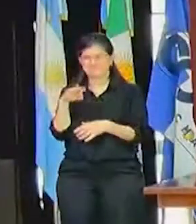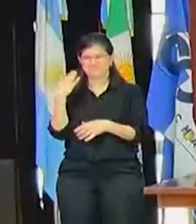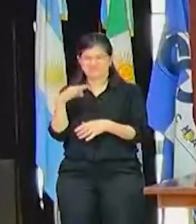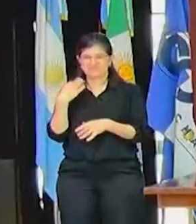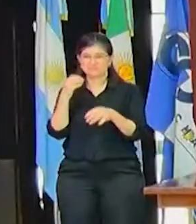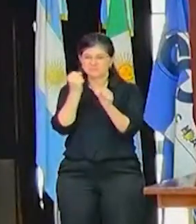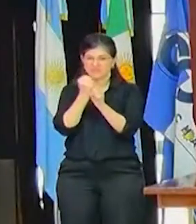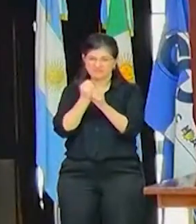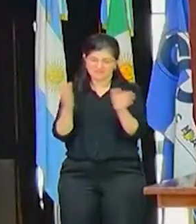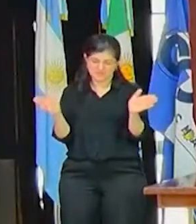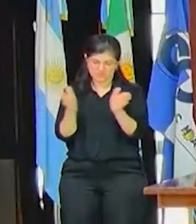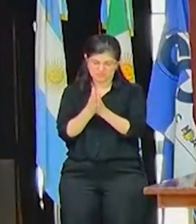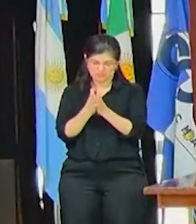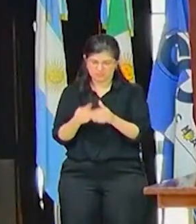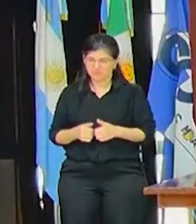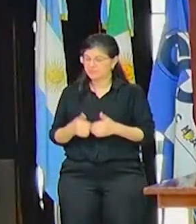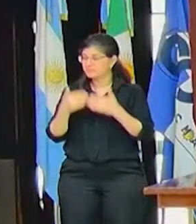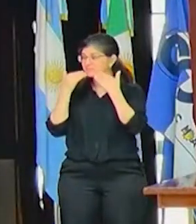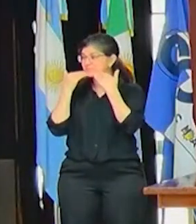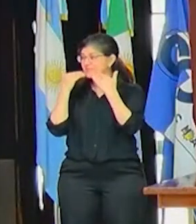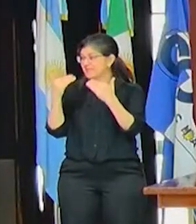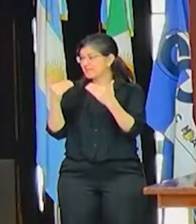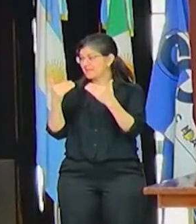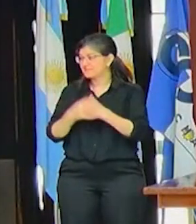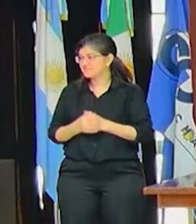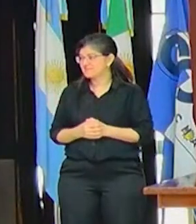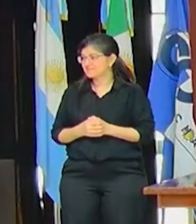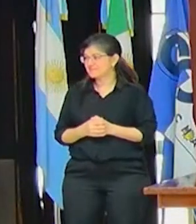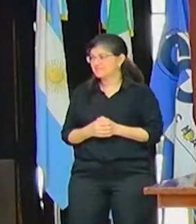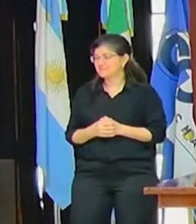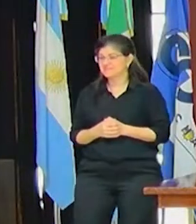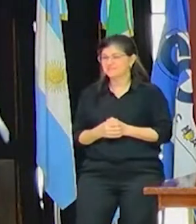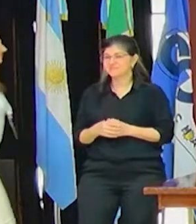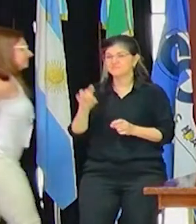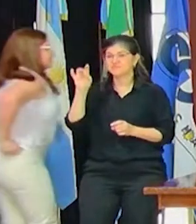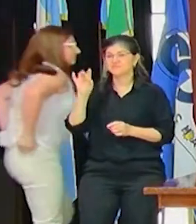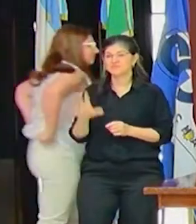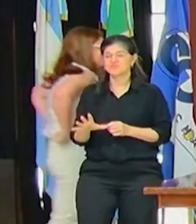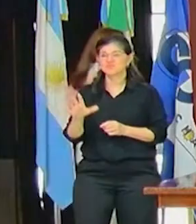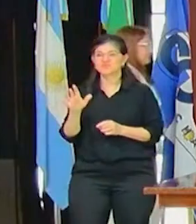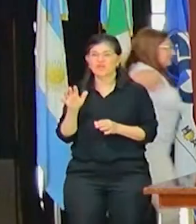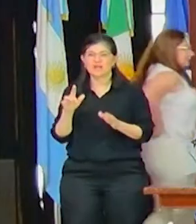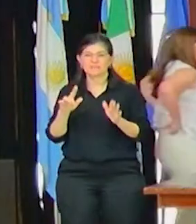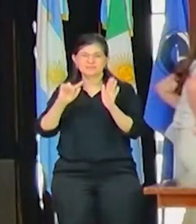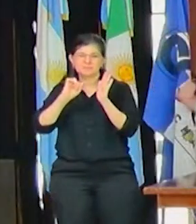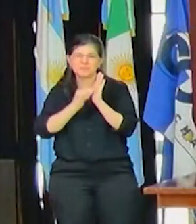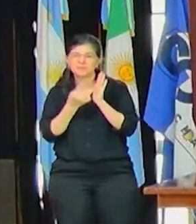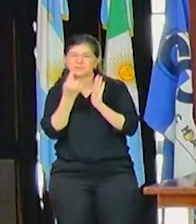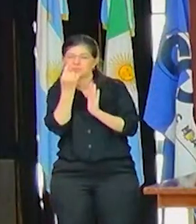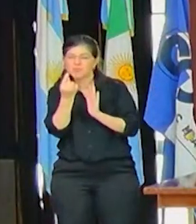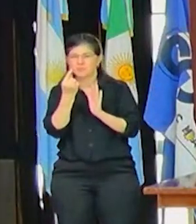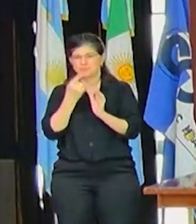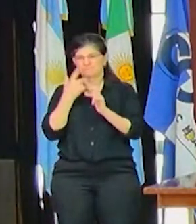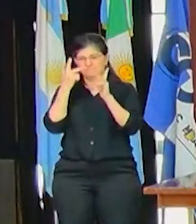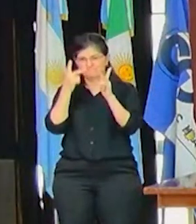Muchas gracias, Ana. Resalto una sola cosa de lo que dijo Ana, de la paciente que la iba a ver durante